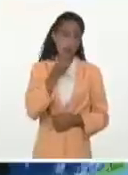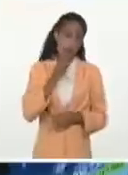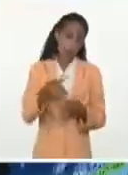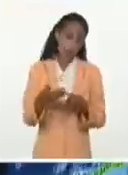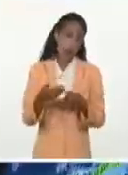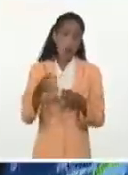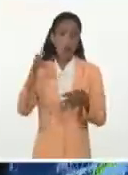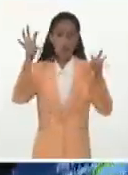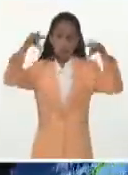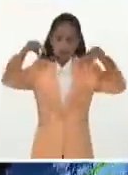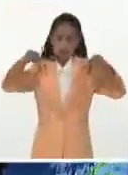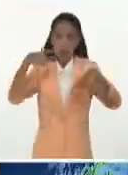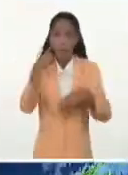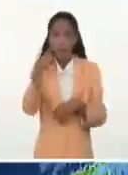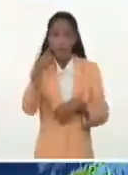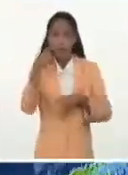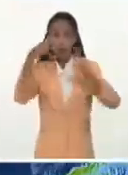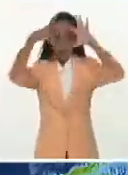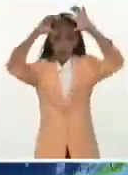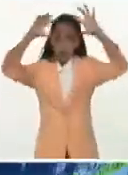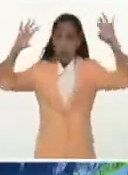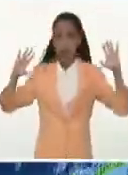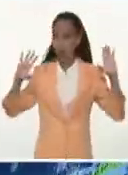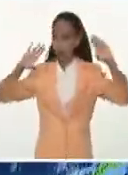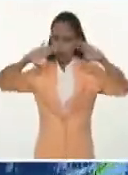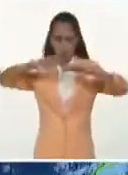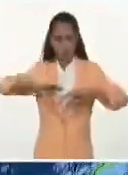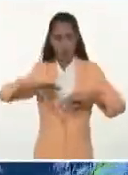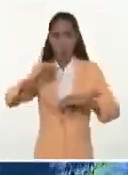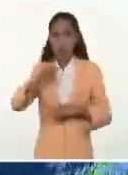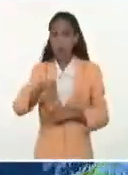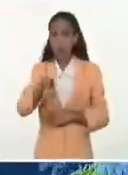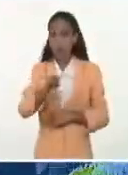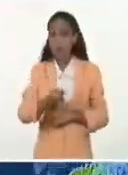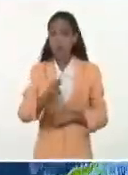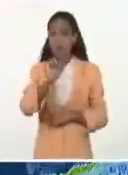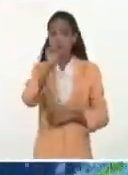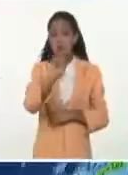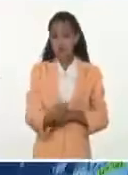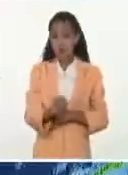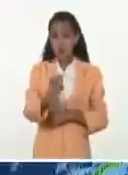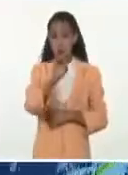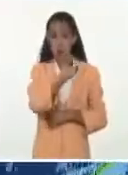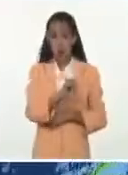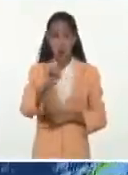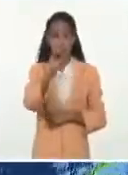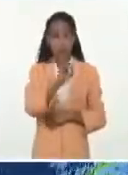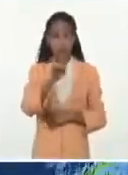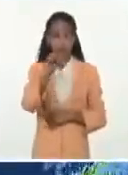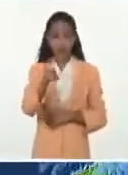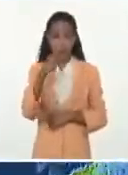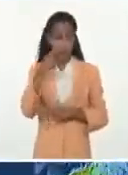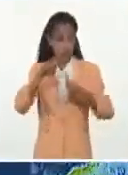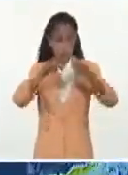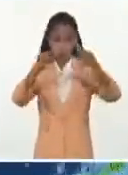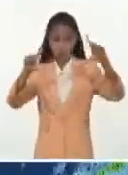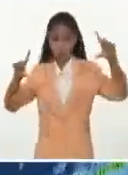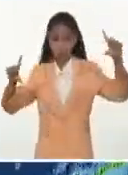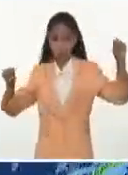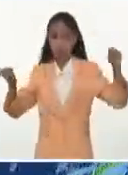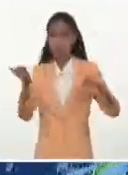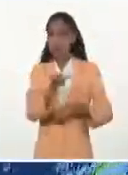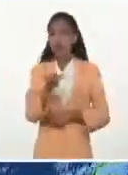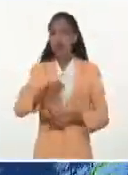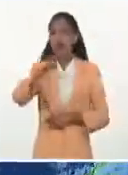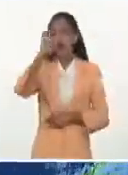como ahora no tenemos nublados sobre el territorio nacional fíjense como las corrientes del suroeste invaden todo el archipiélago también hay corrientes del